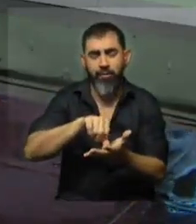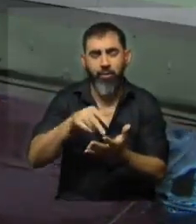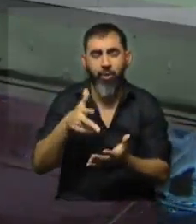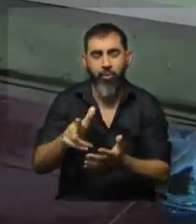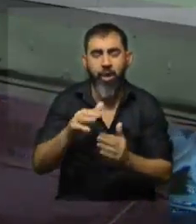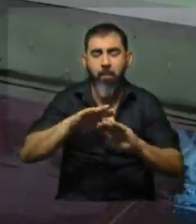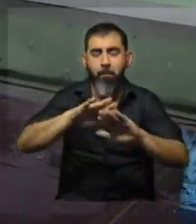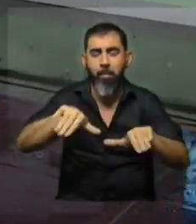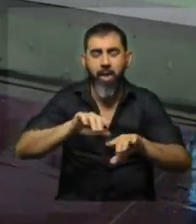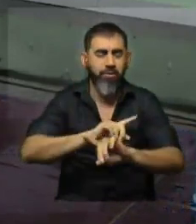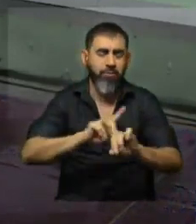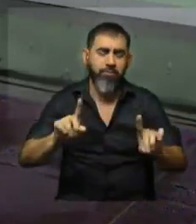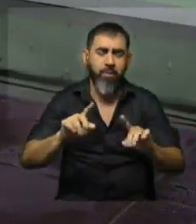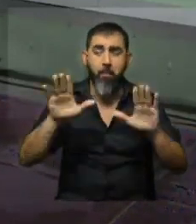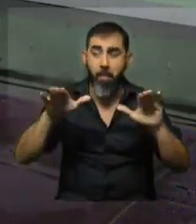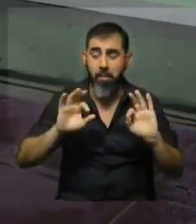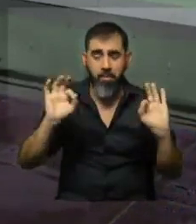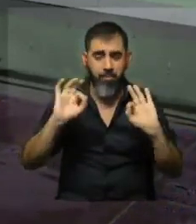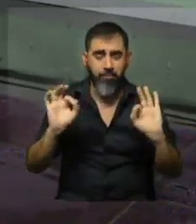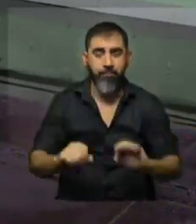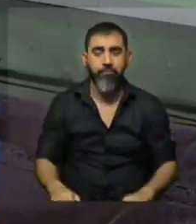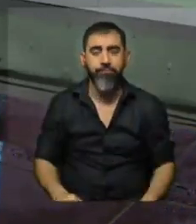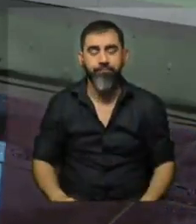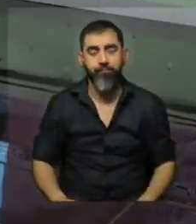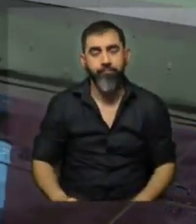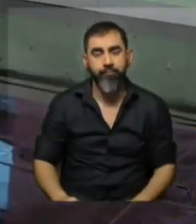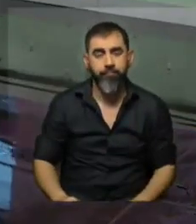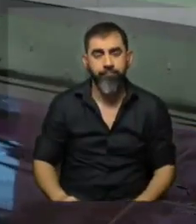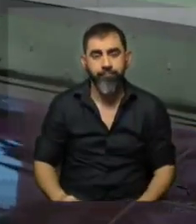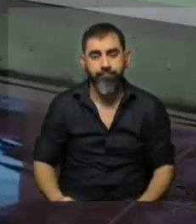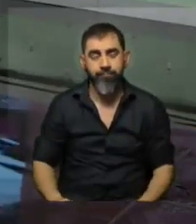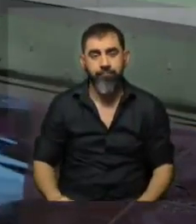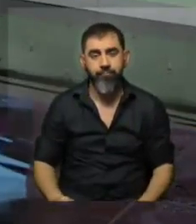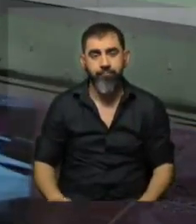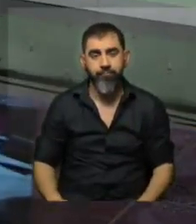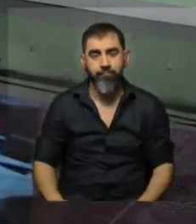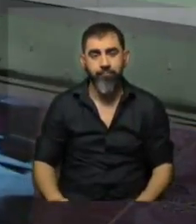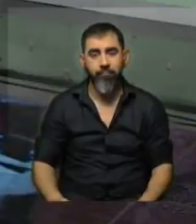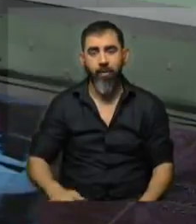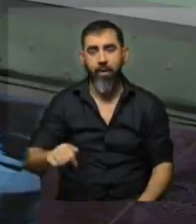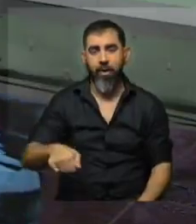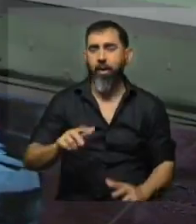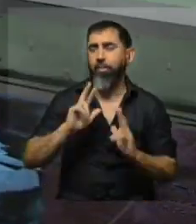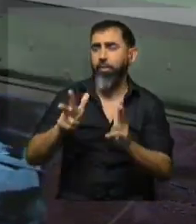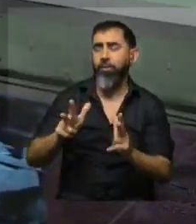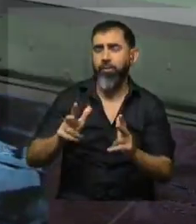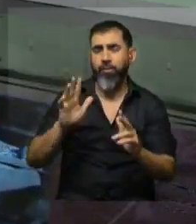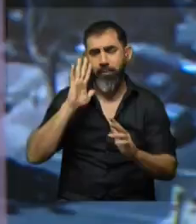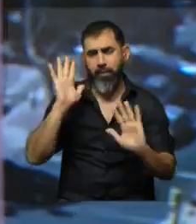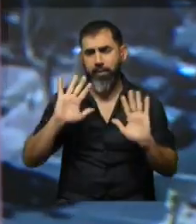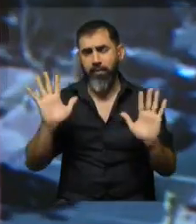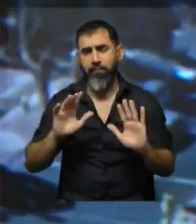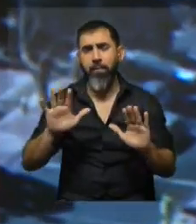No llegó a la Paloma y eso no. No. Porque acá que la próxima vez que me mande a una playa. Acá están diciendo cualquier cosa, que había sido a